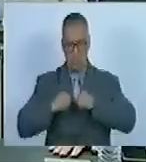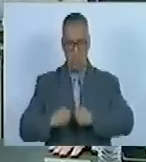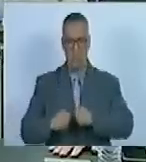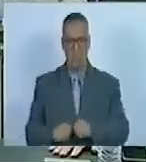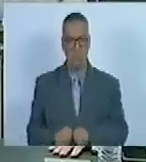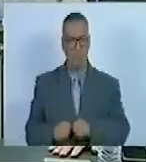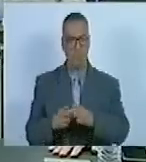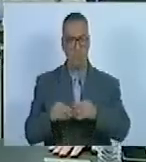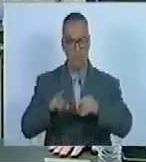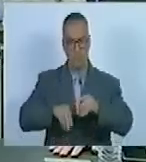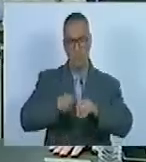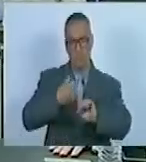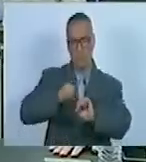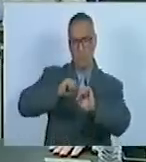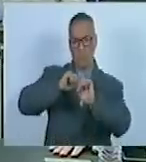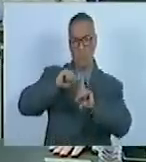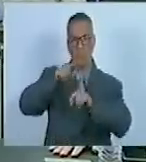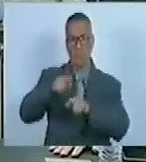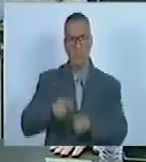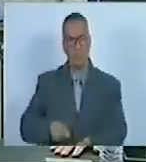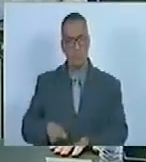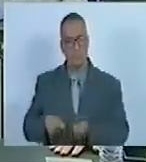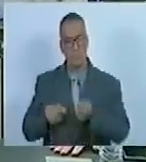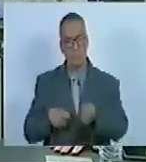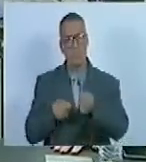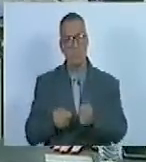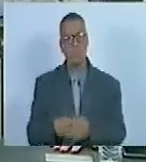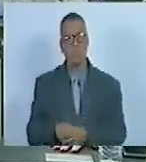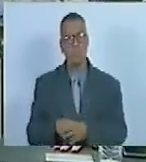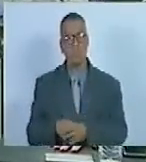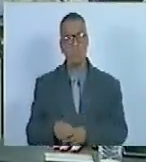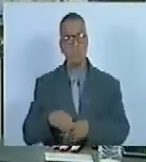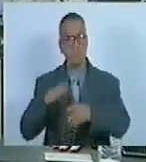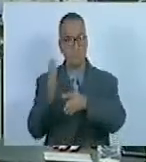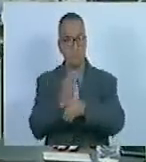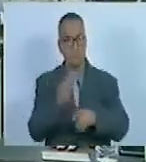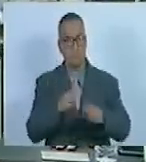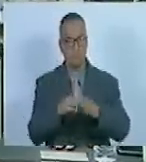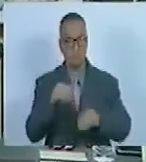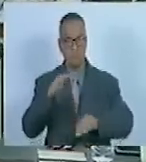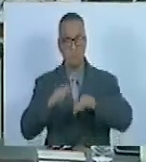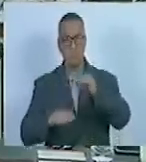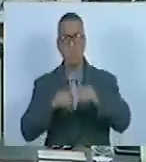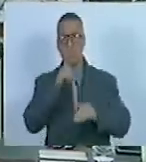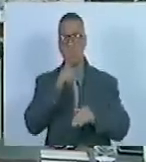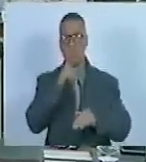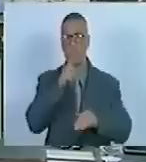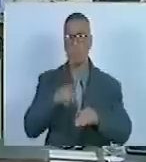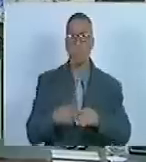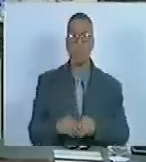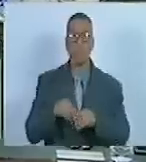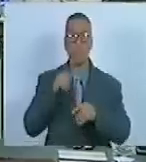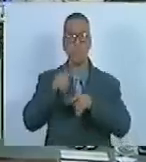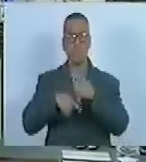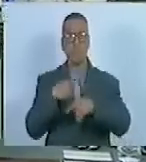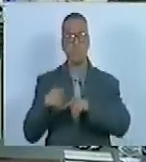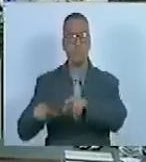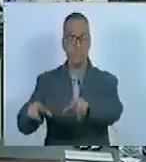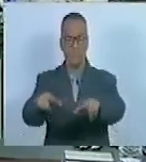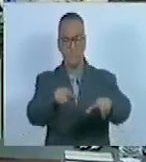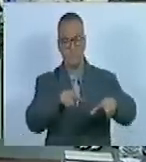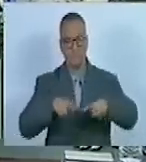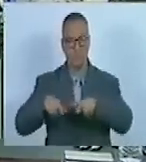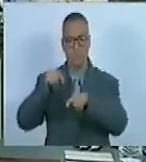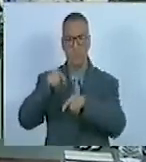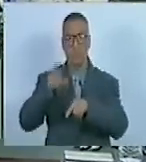para frenar ese ataque en contra de la estabilidad y de la integridad territorial